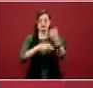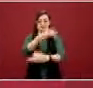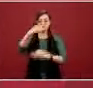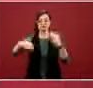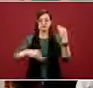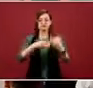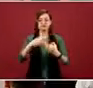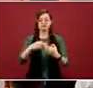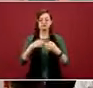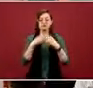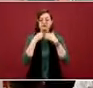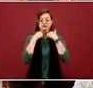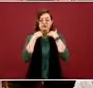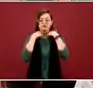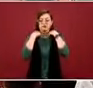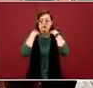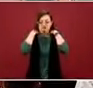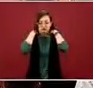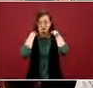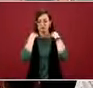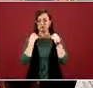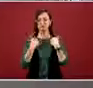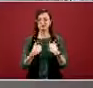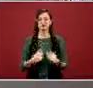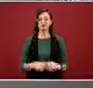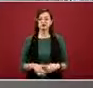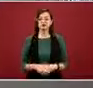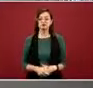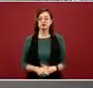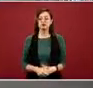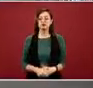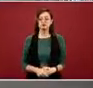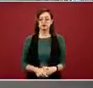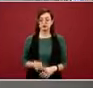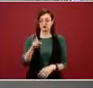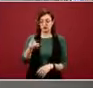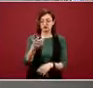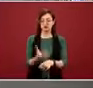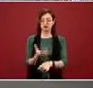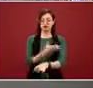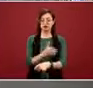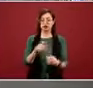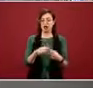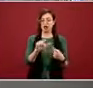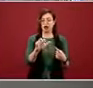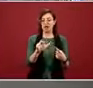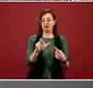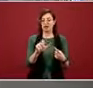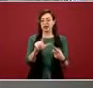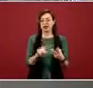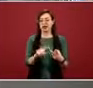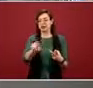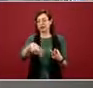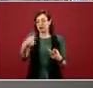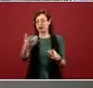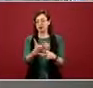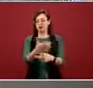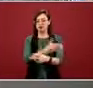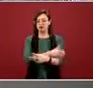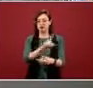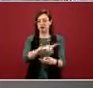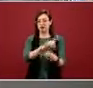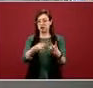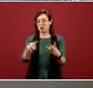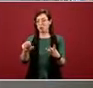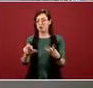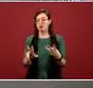todos. Vámonos aquí en filita. Habíamos dicho el colega de Araceli, el colega de allá atrás, y luego esta filita hasta